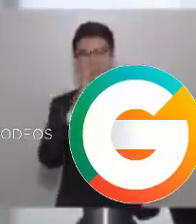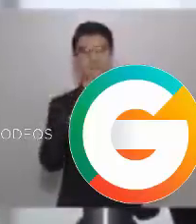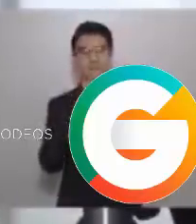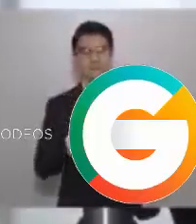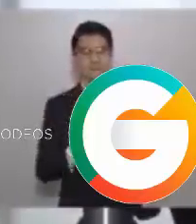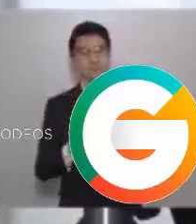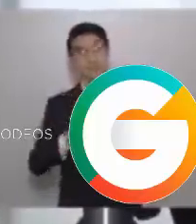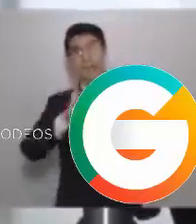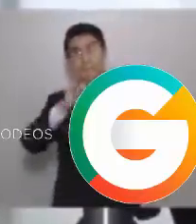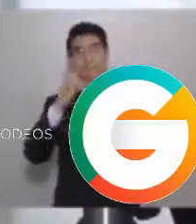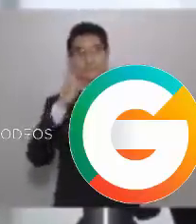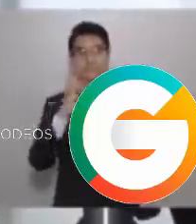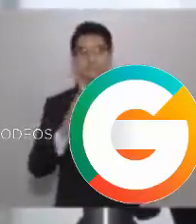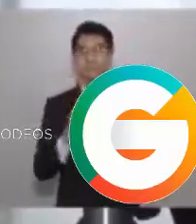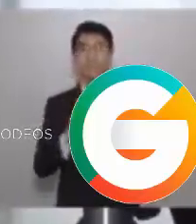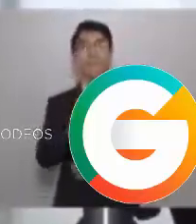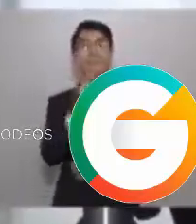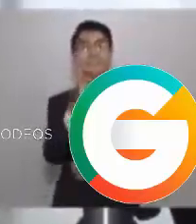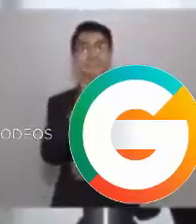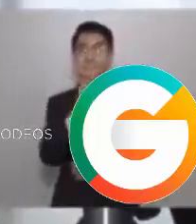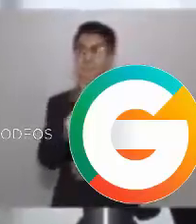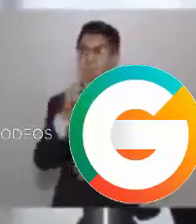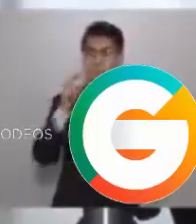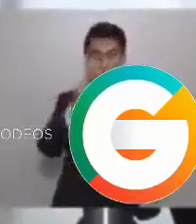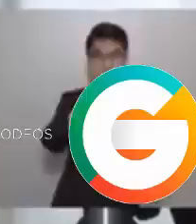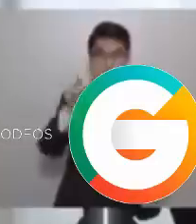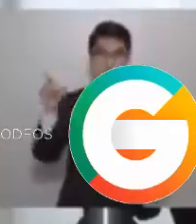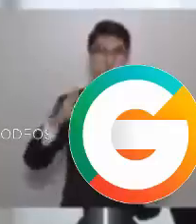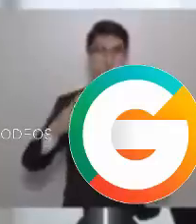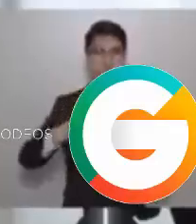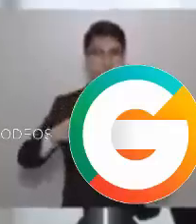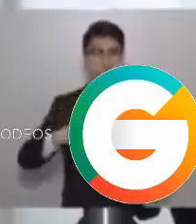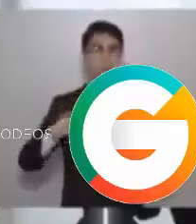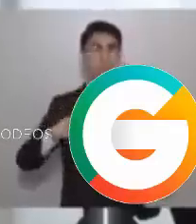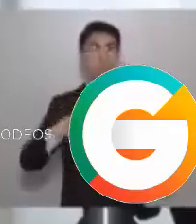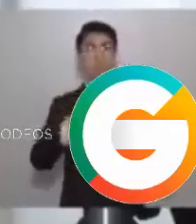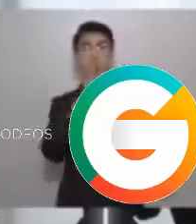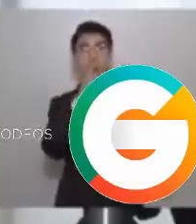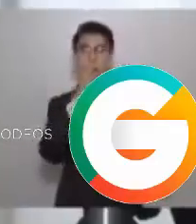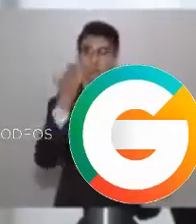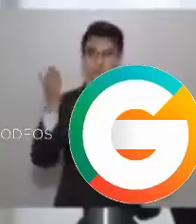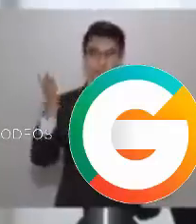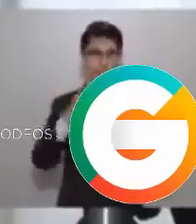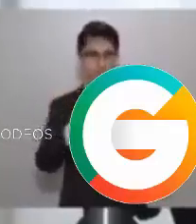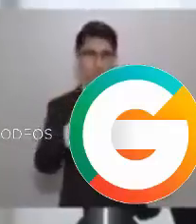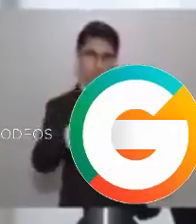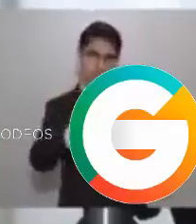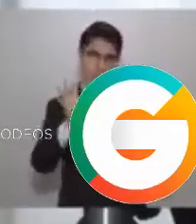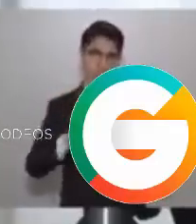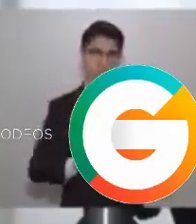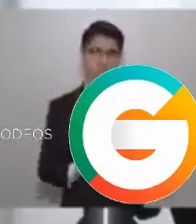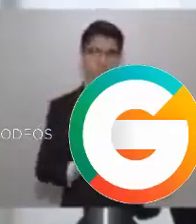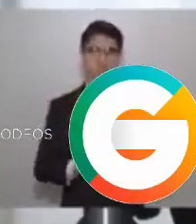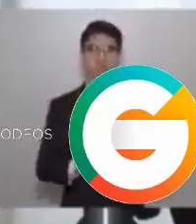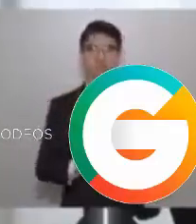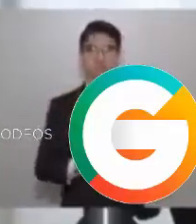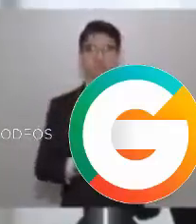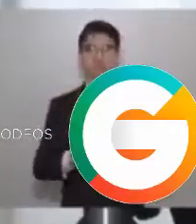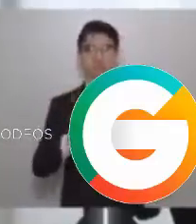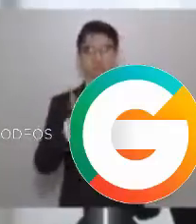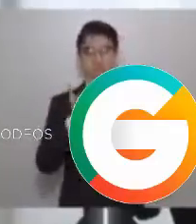autoridades. Lamentablemente, uno de las personas fallecidas, sí es quien pues en vida llevaba